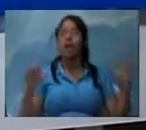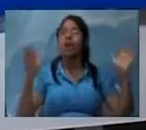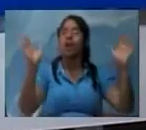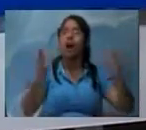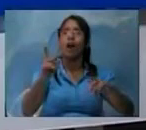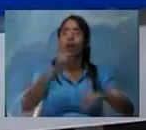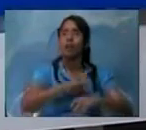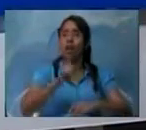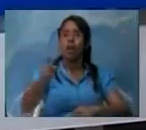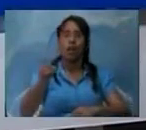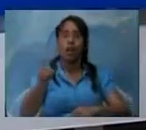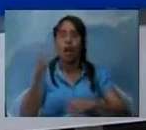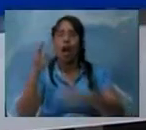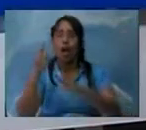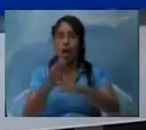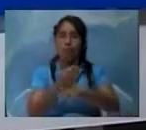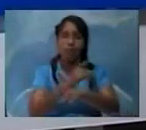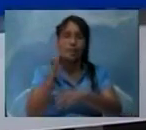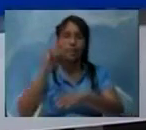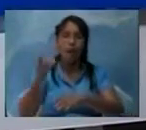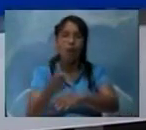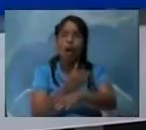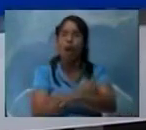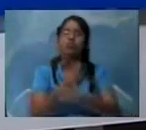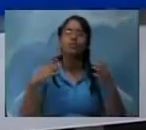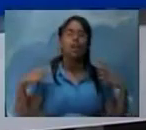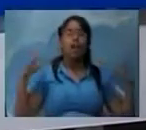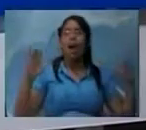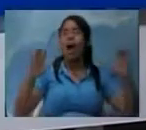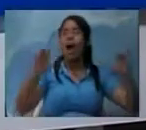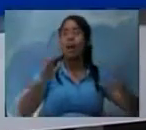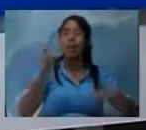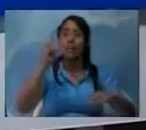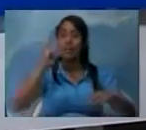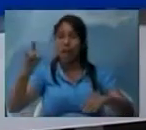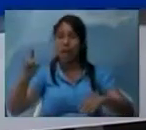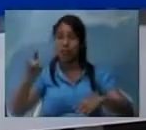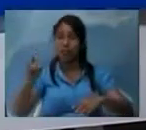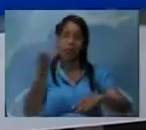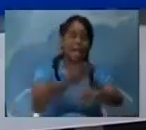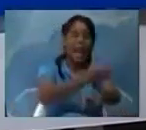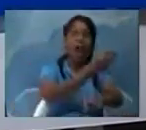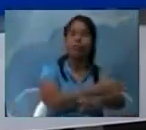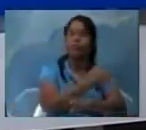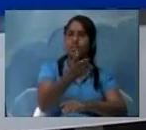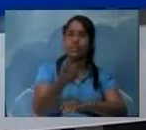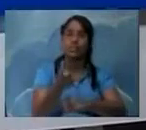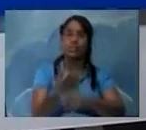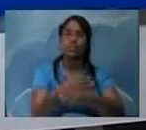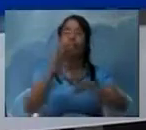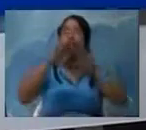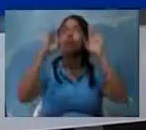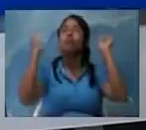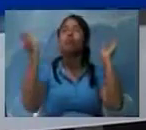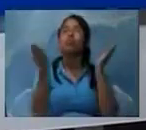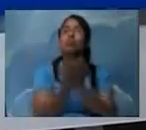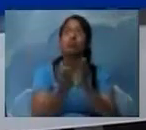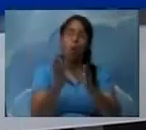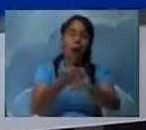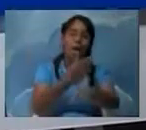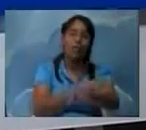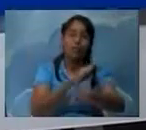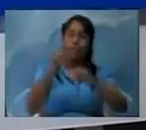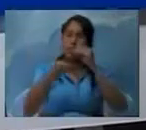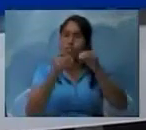Luzbel, mire, el ángel más vistoso de toda la creación, un ángel especial, fuera